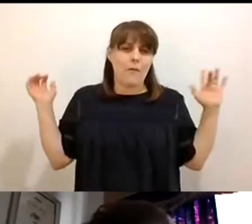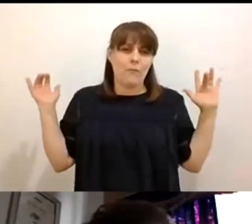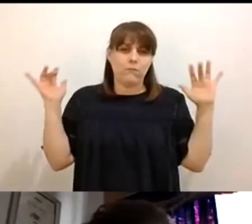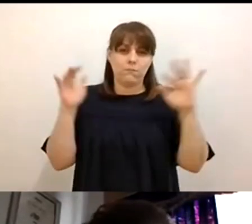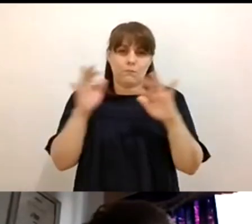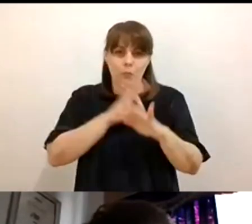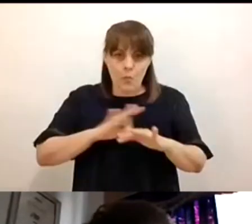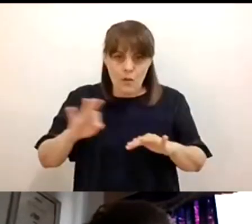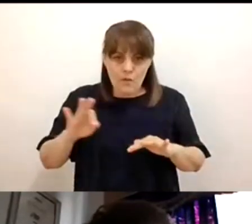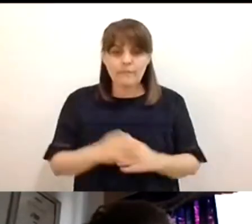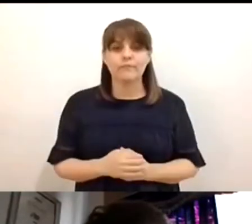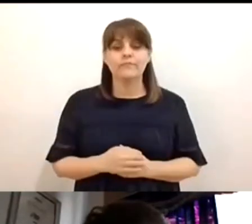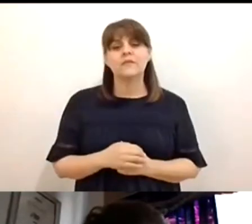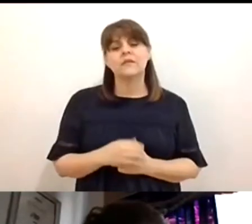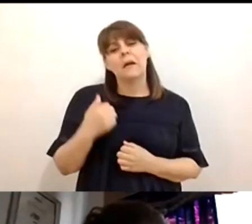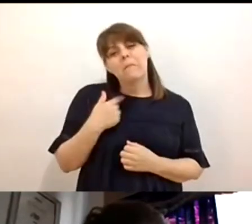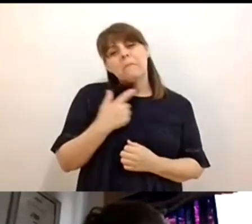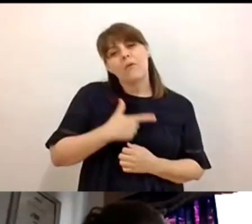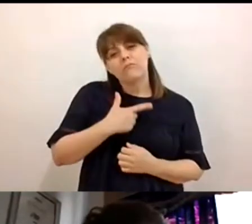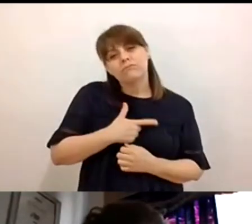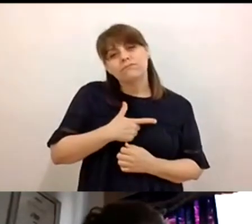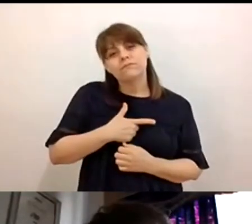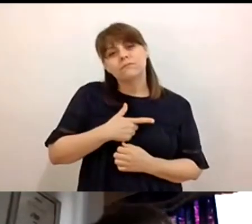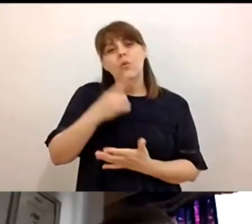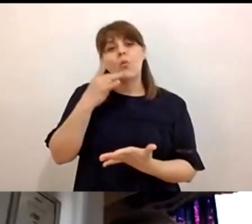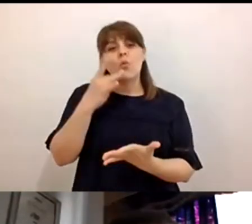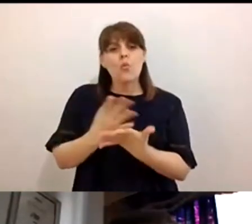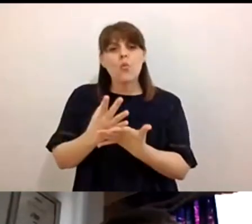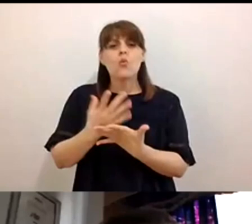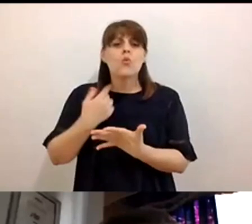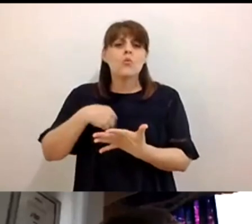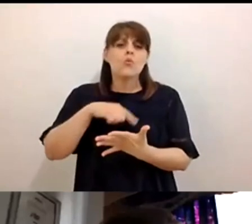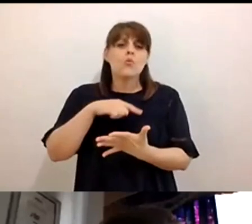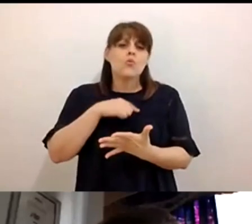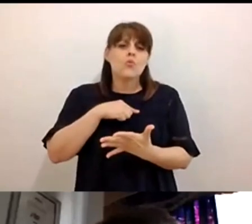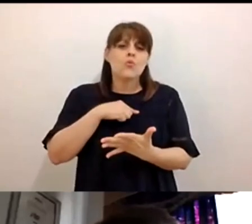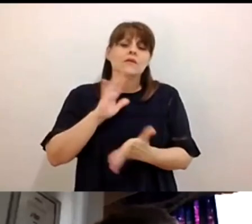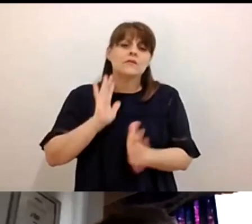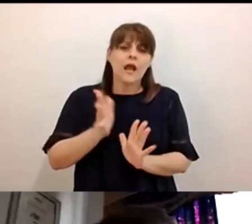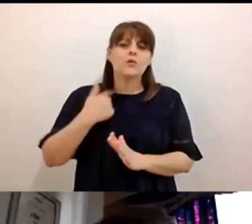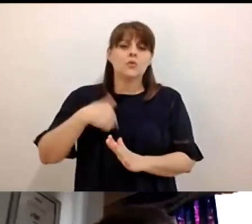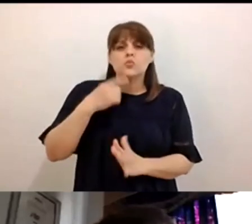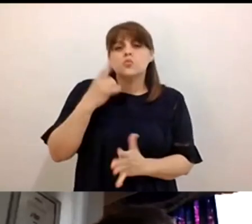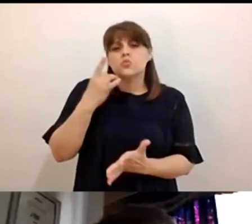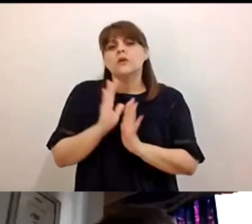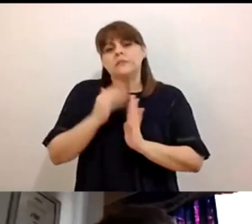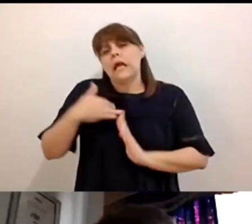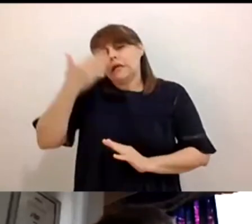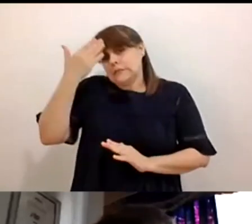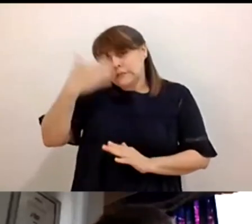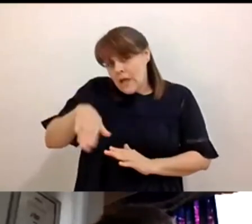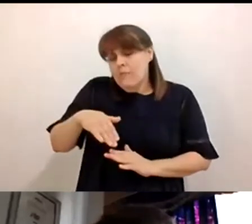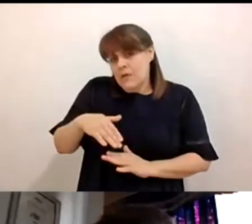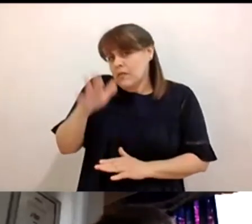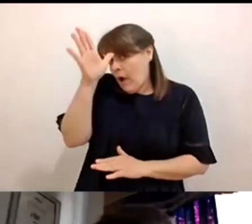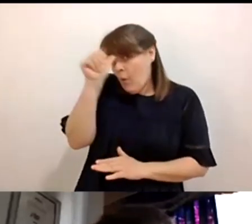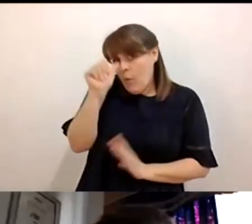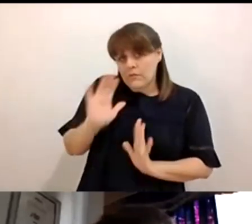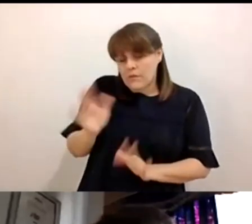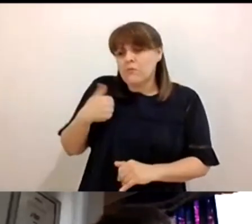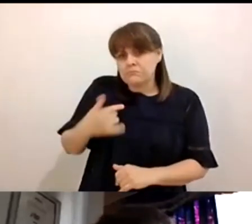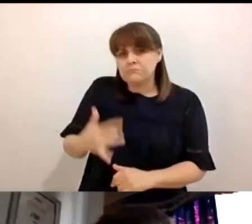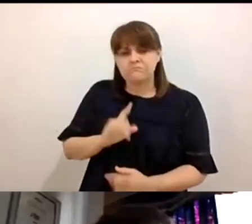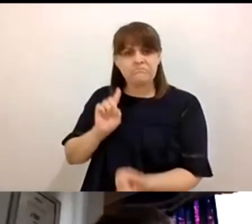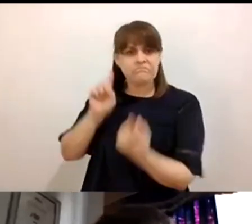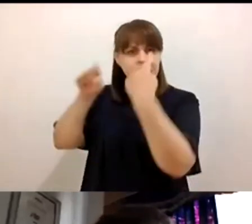me gusta pensar además que no solamente estamos los que ya estamos convencidos los que ya hemos nos hemos sensibilizado